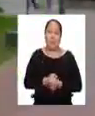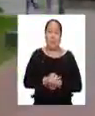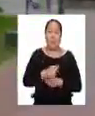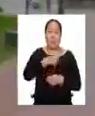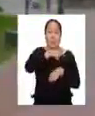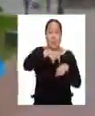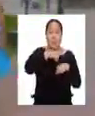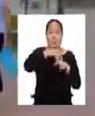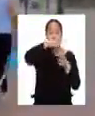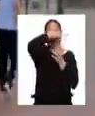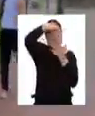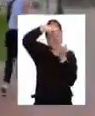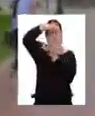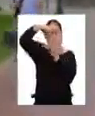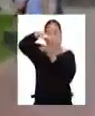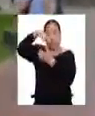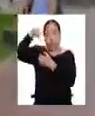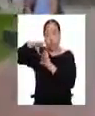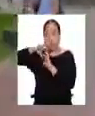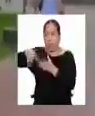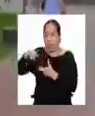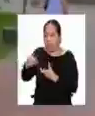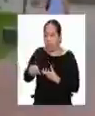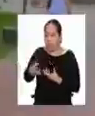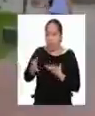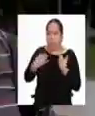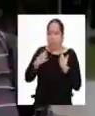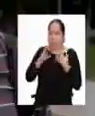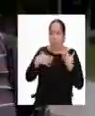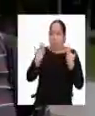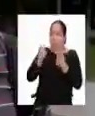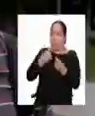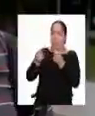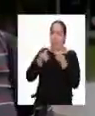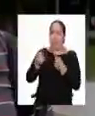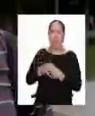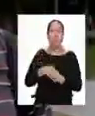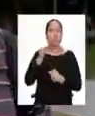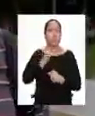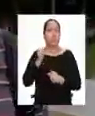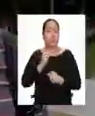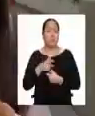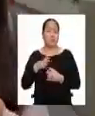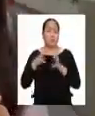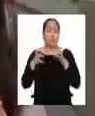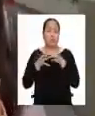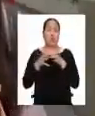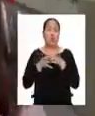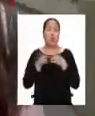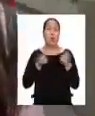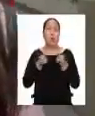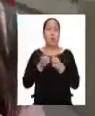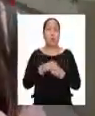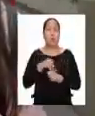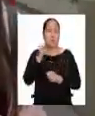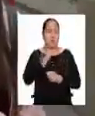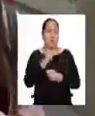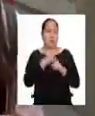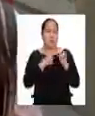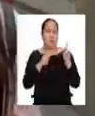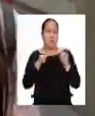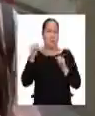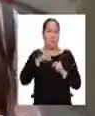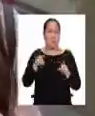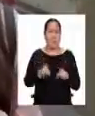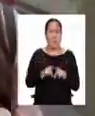planeta también hacen cosas que nosotros no escapa de nuestras manos. Sí, porque somos la especie dominante. Sí, pero eso también está